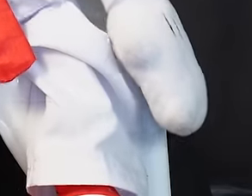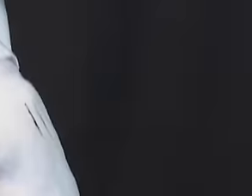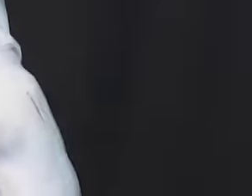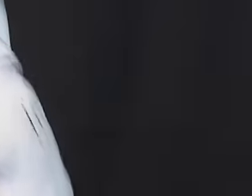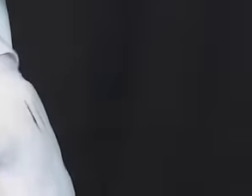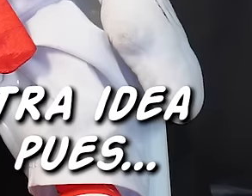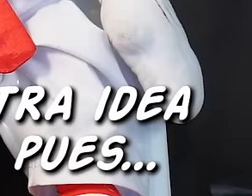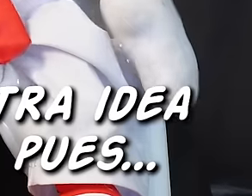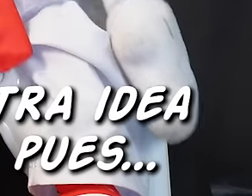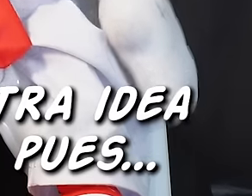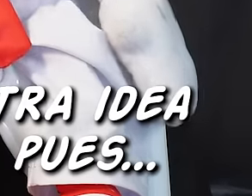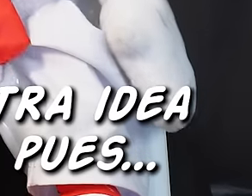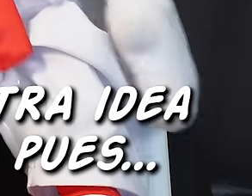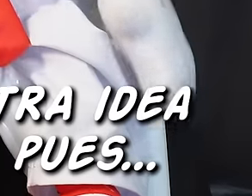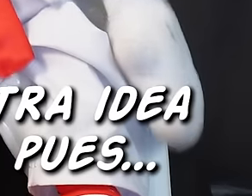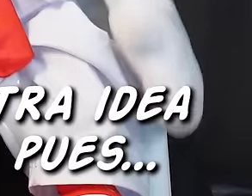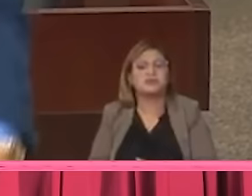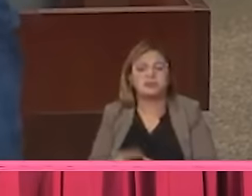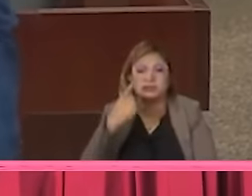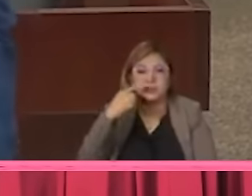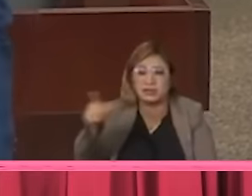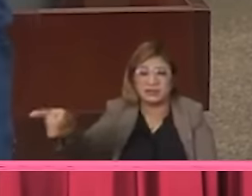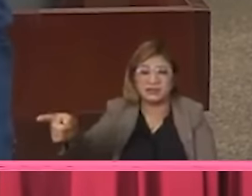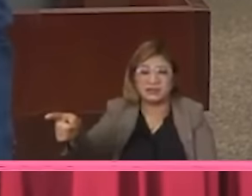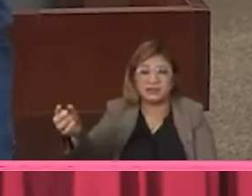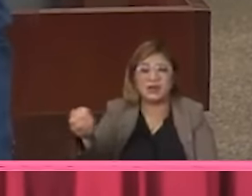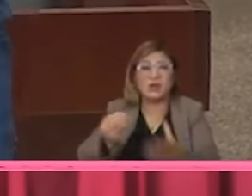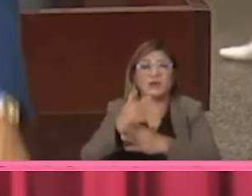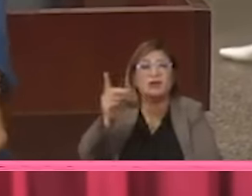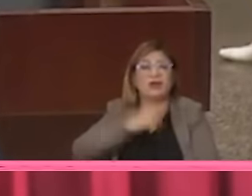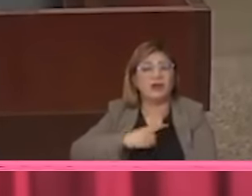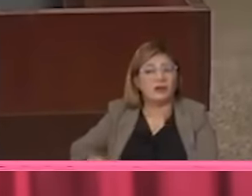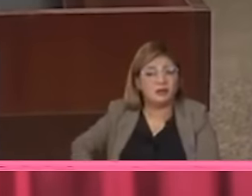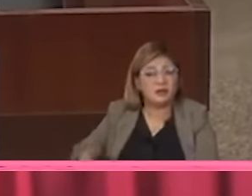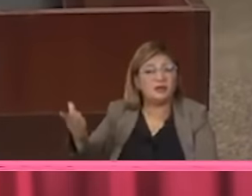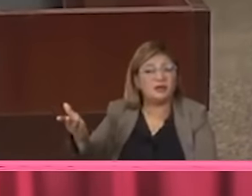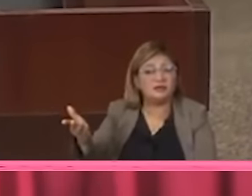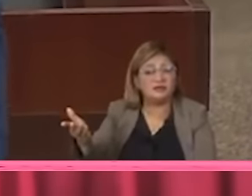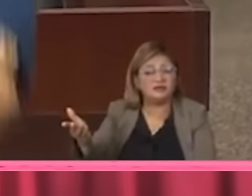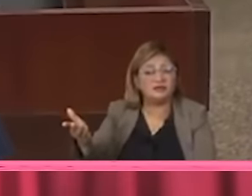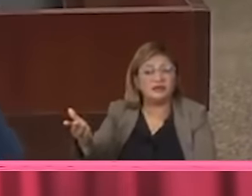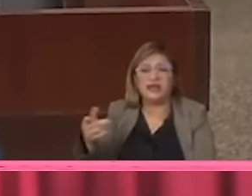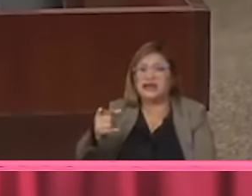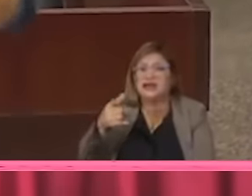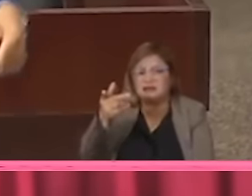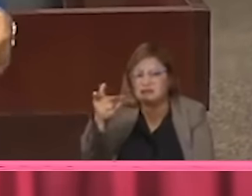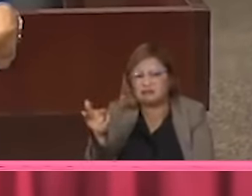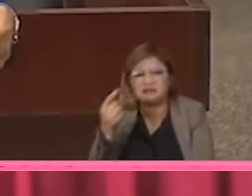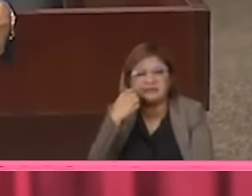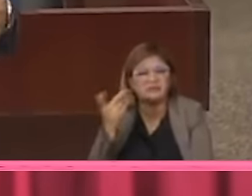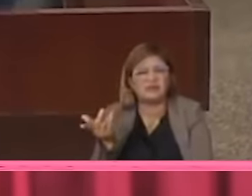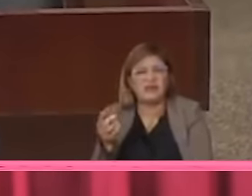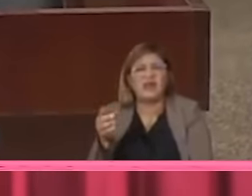proyecto de ley. Y ahora, danos otra idea, cedeño, pues. El día del niño, el día del futbolista, el día